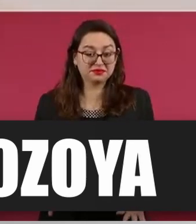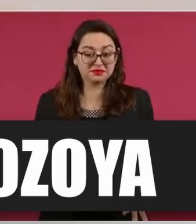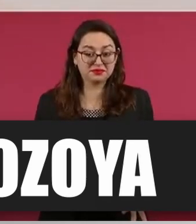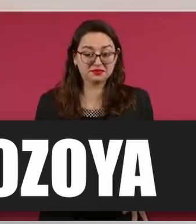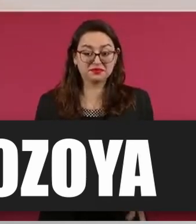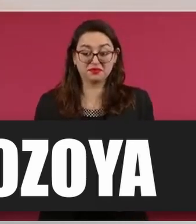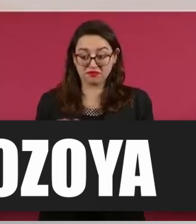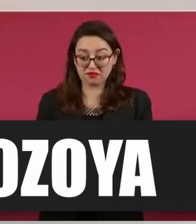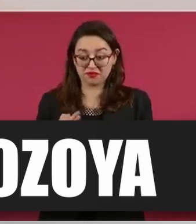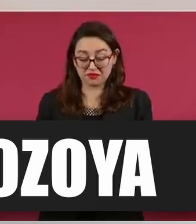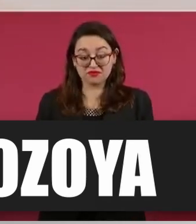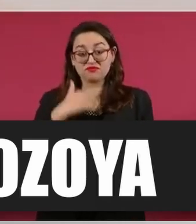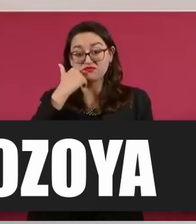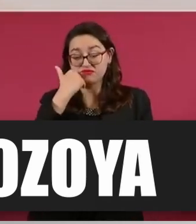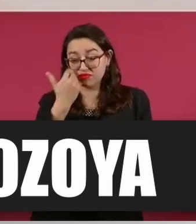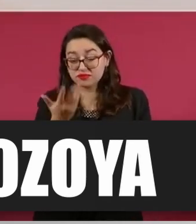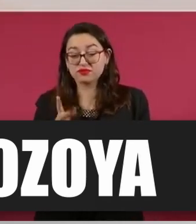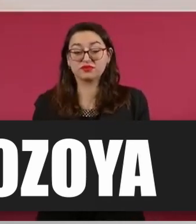reviviendo,